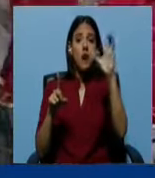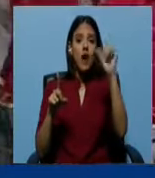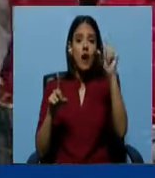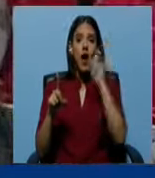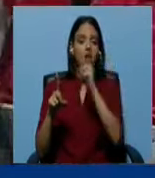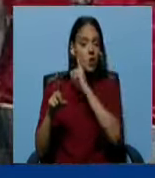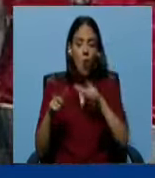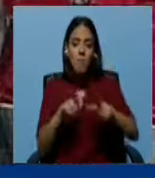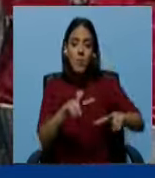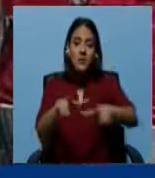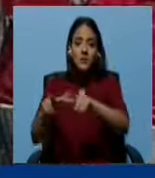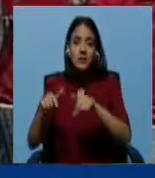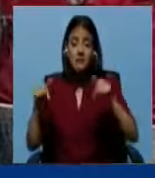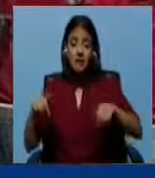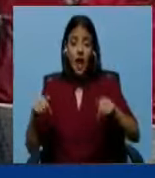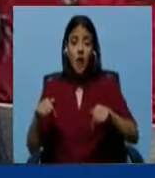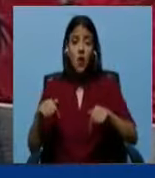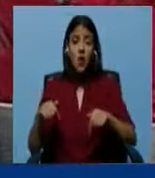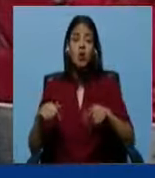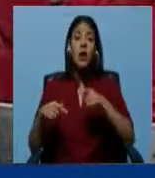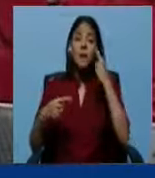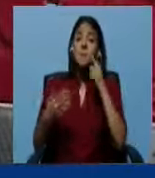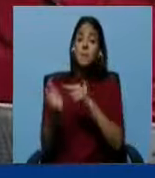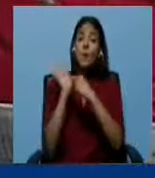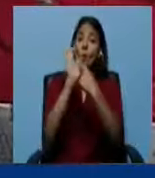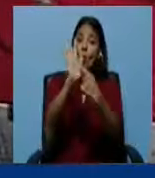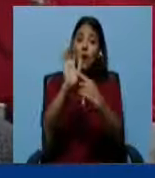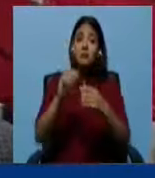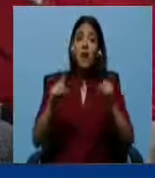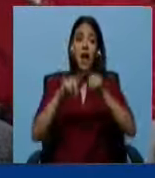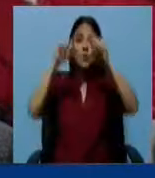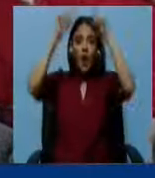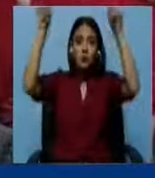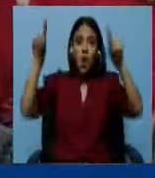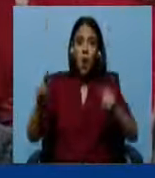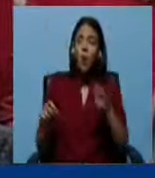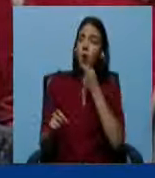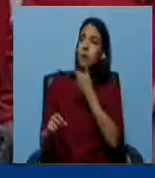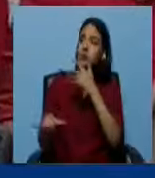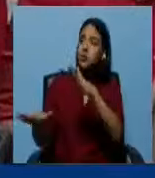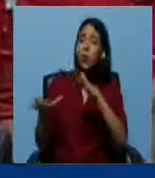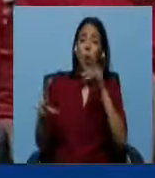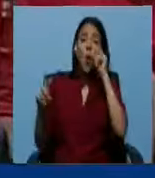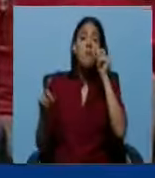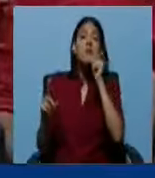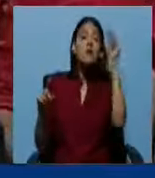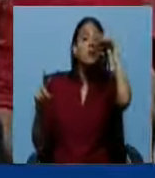que es presidida por esta magna obra de Gabriel Bracho,